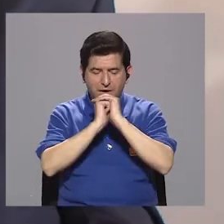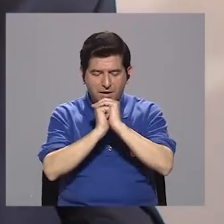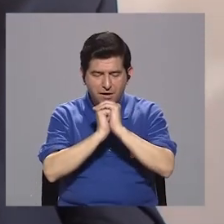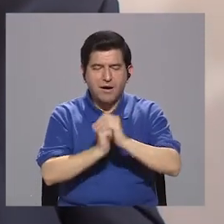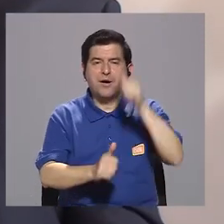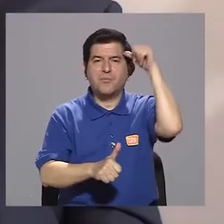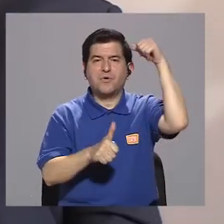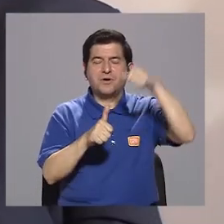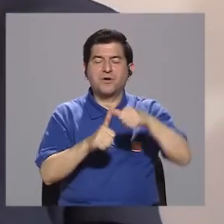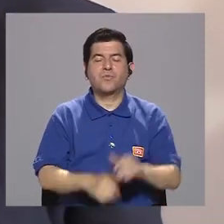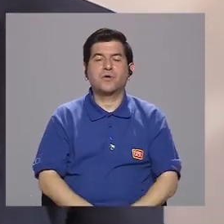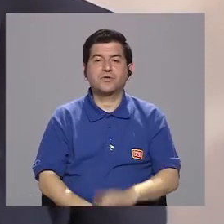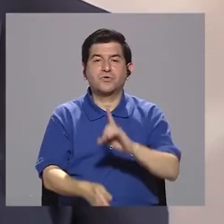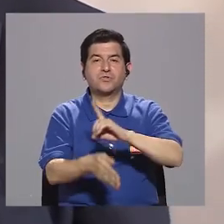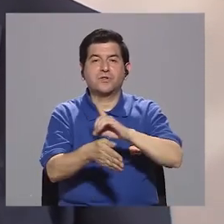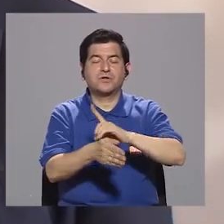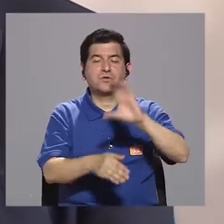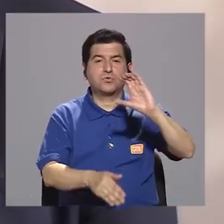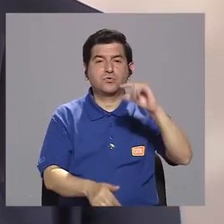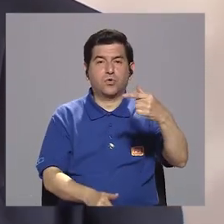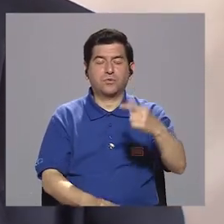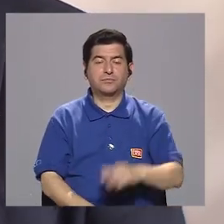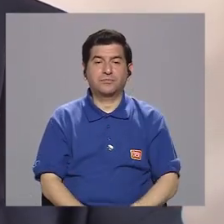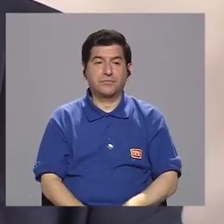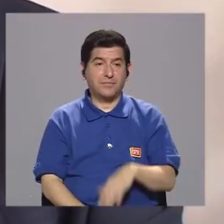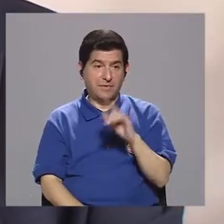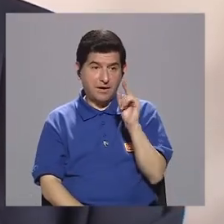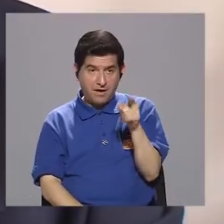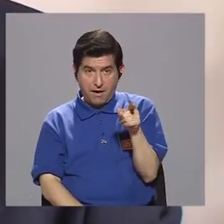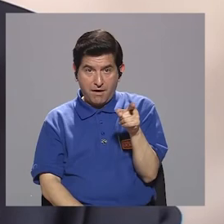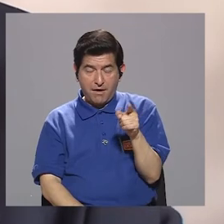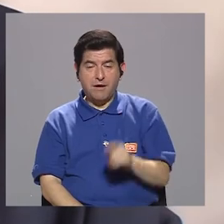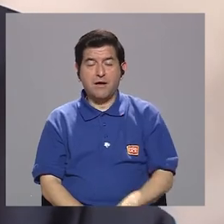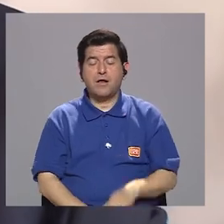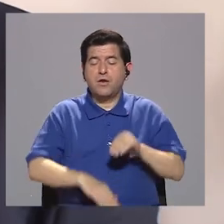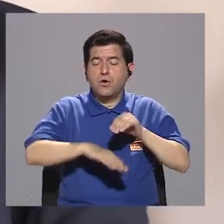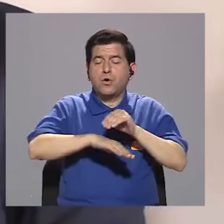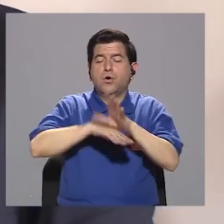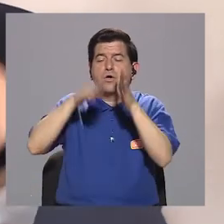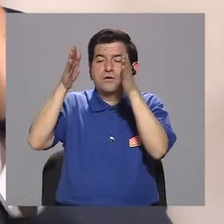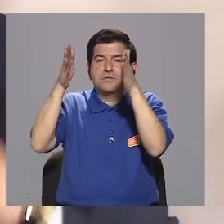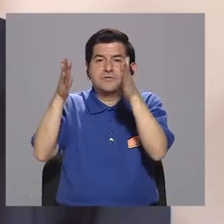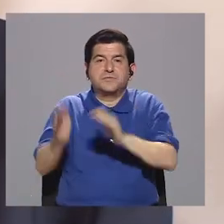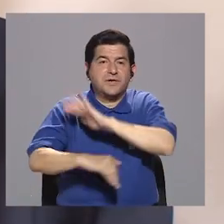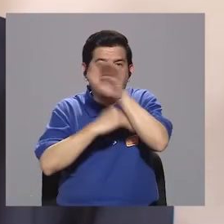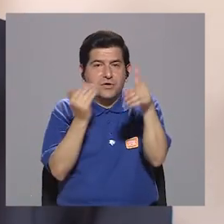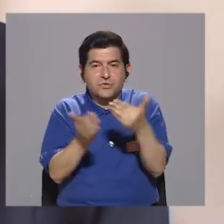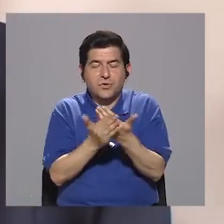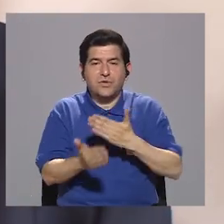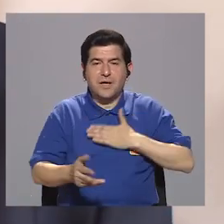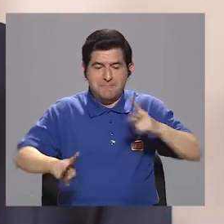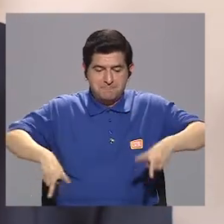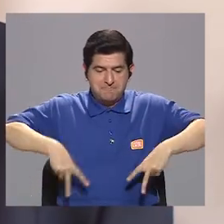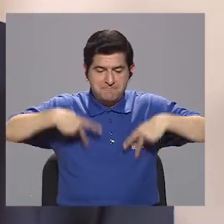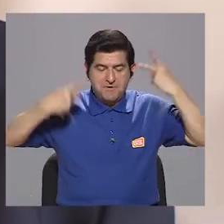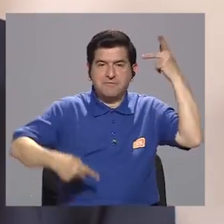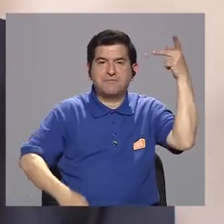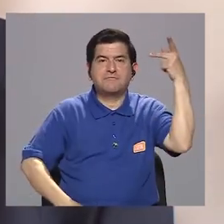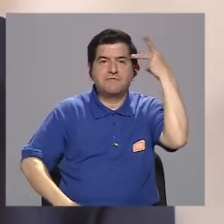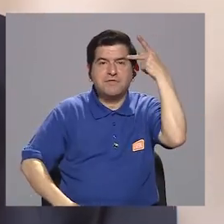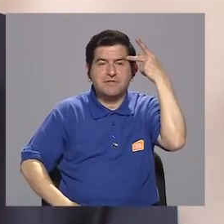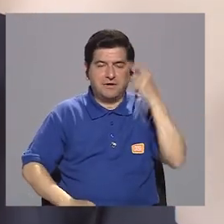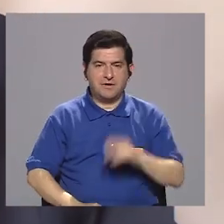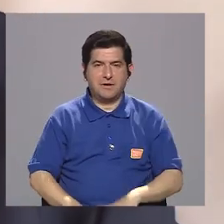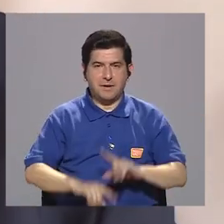la memoria del doctor Calderón, ¿verdad? Para mí el doctor Calderón es el inspirador de toda mi vida política.